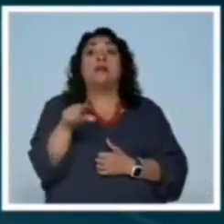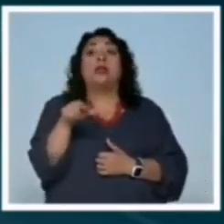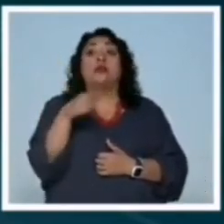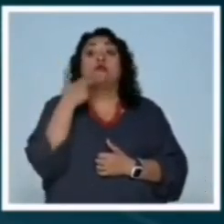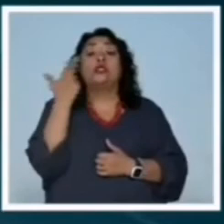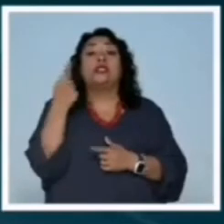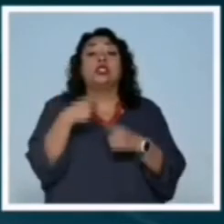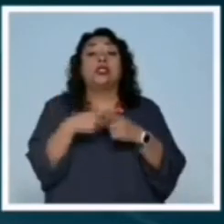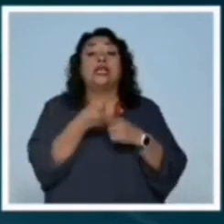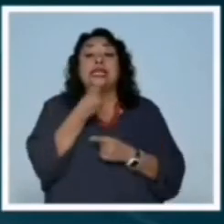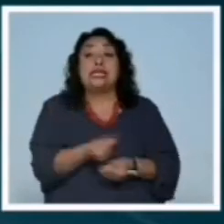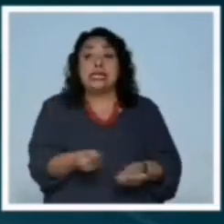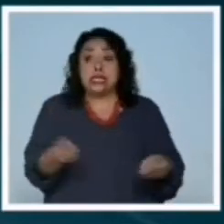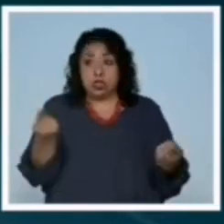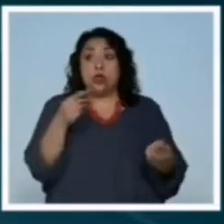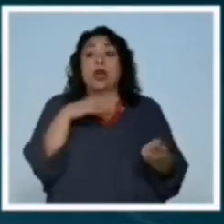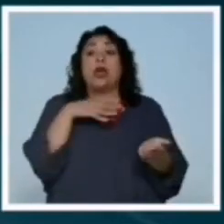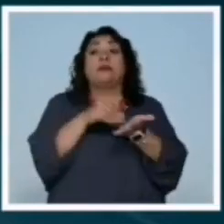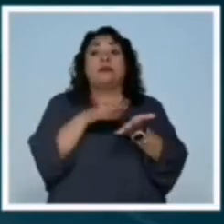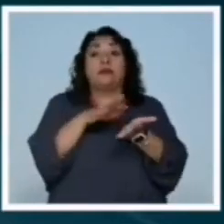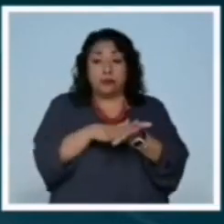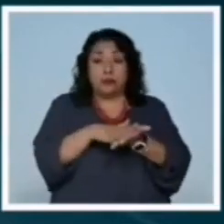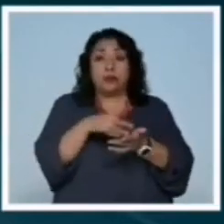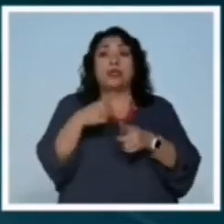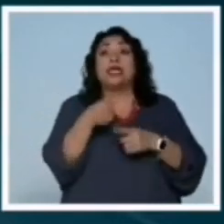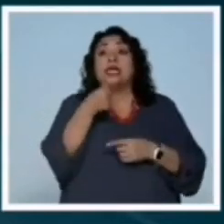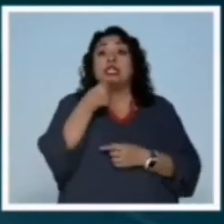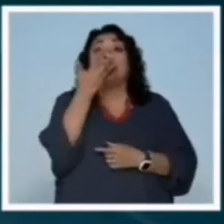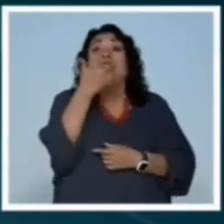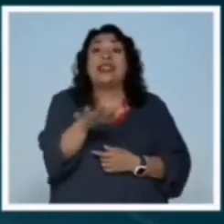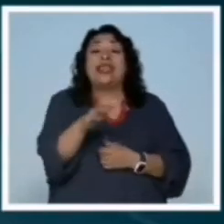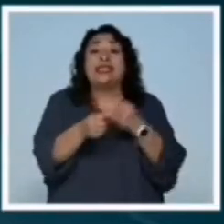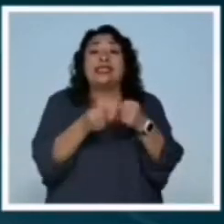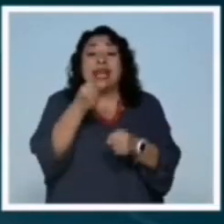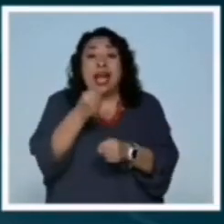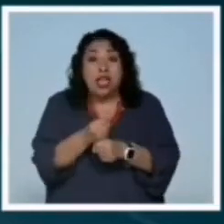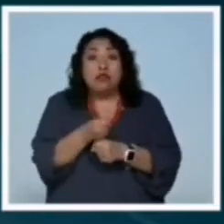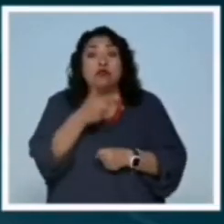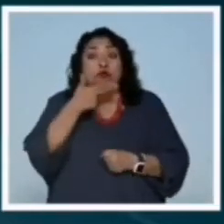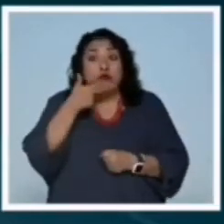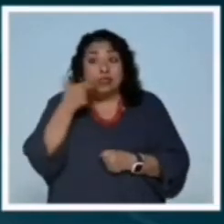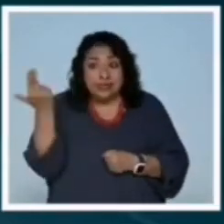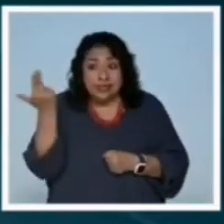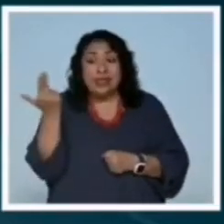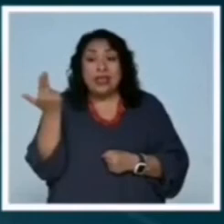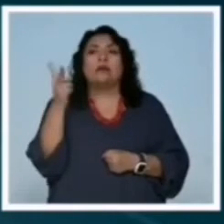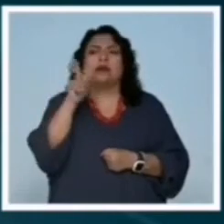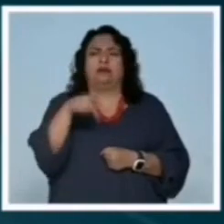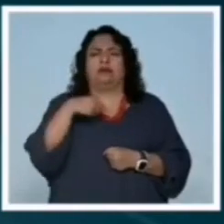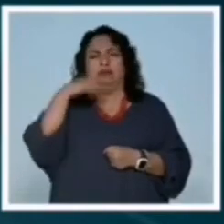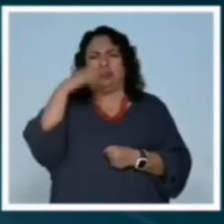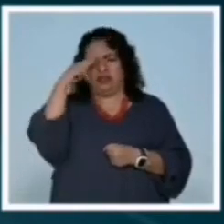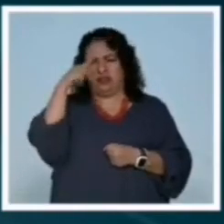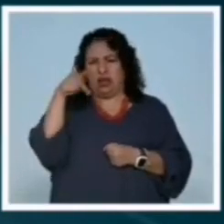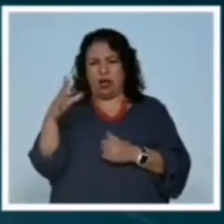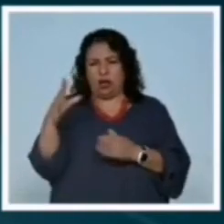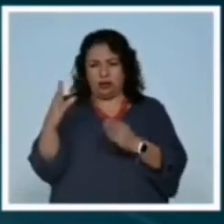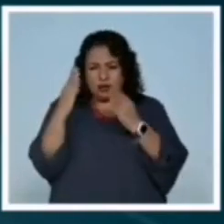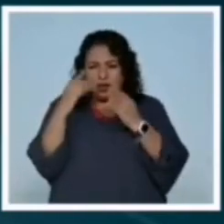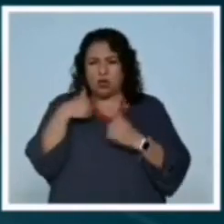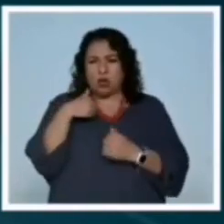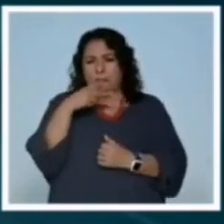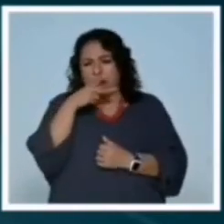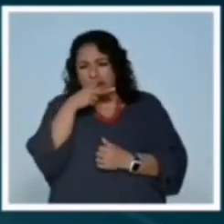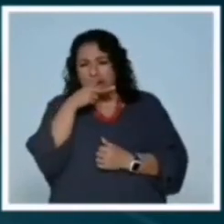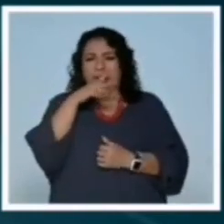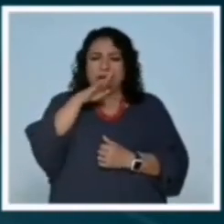en niños hay registros de que se dan en niños de delegará años que garantías y efectivamente tú puedes decir es que nadie nos enseñó a ser padres tíos